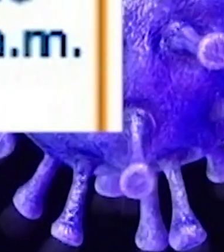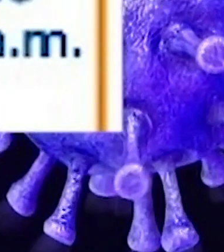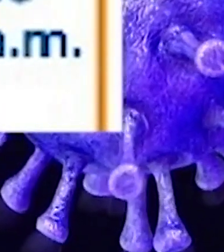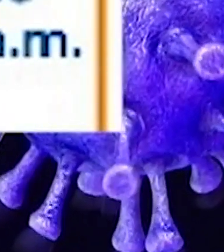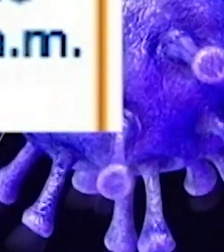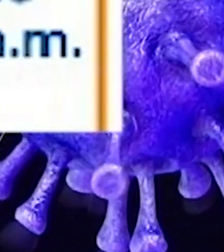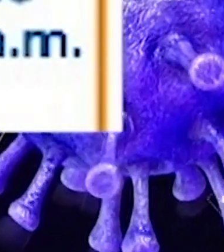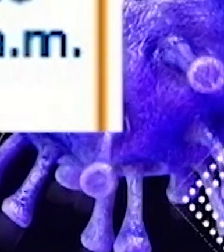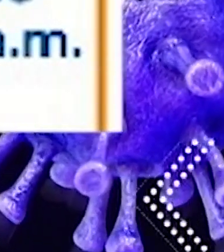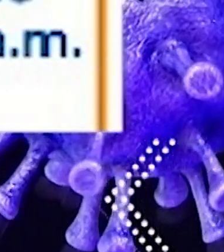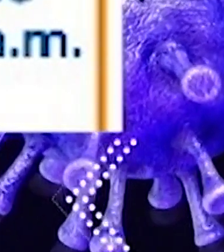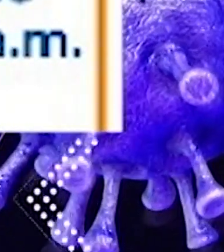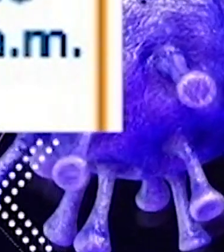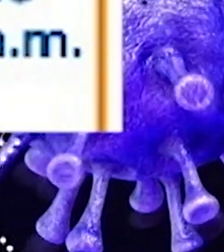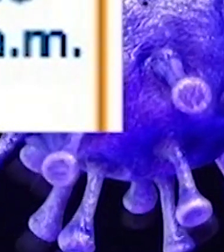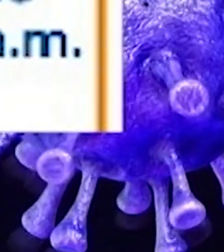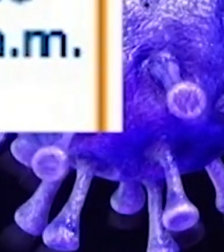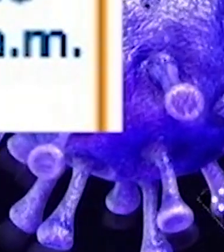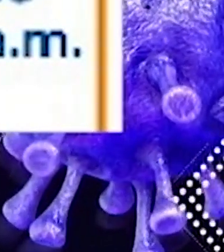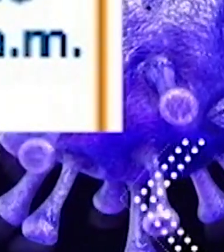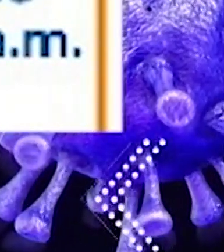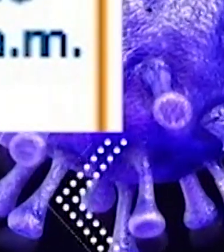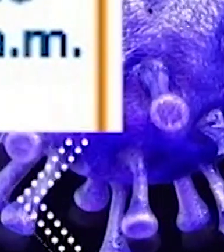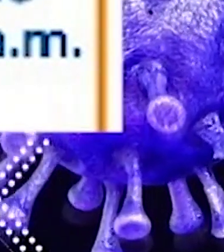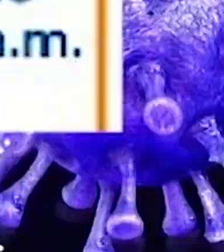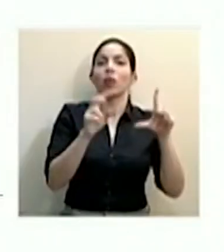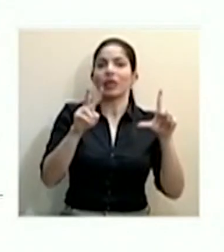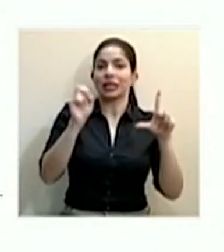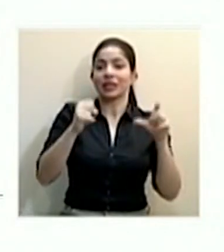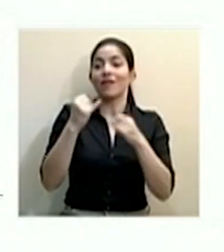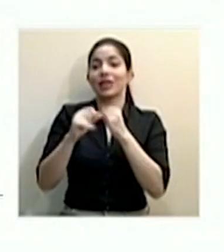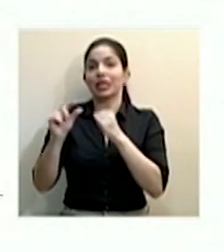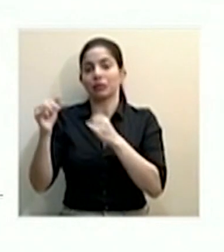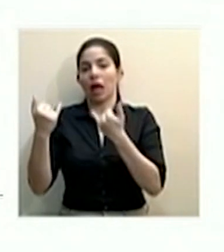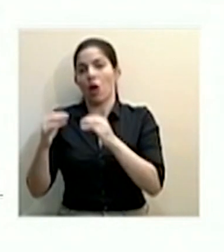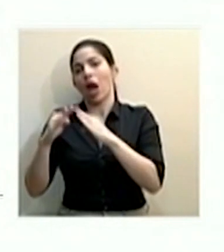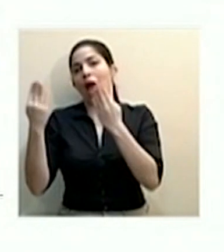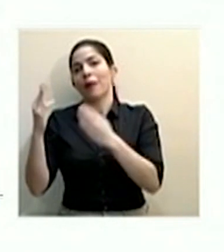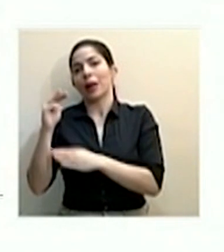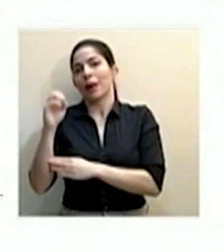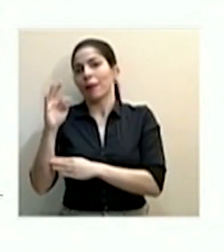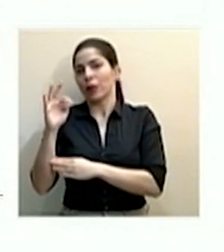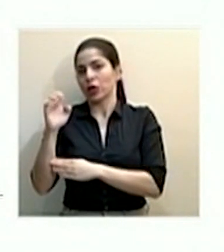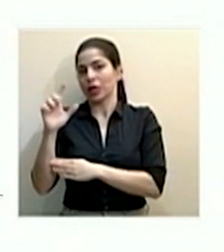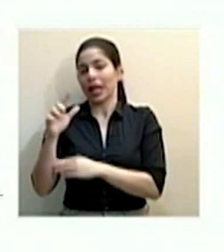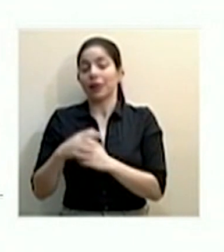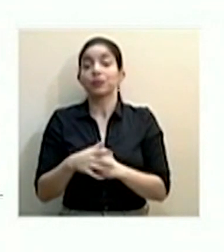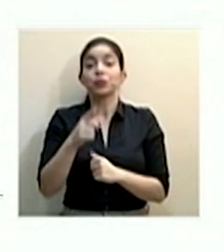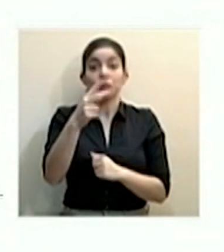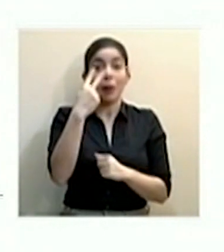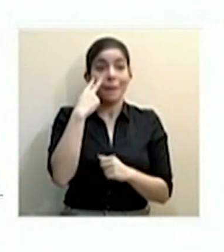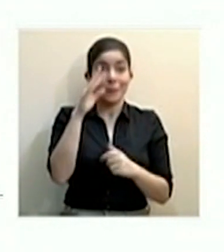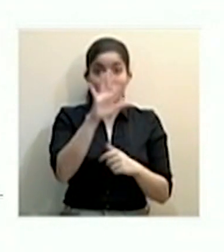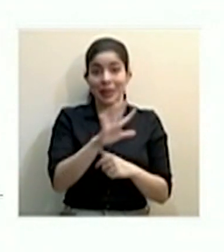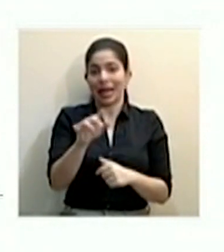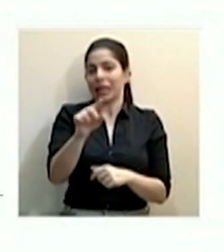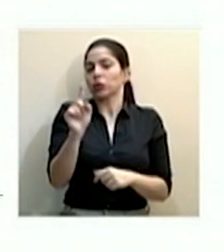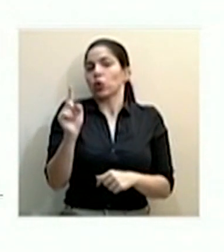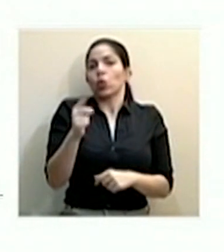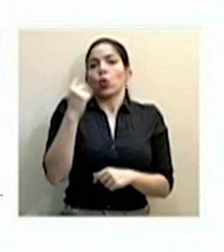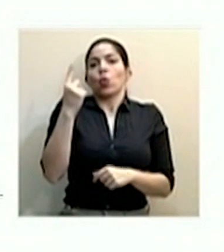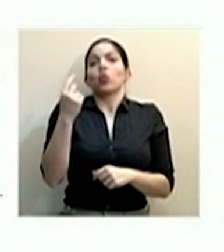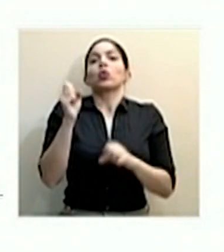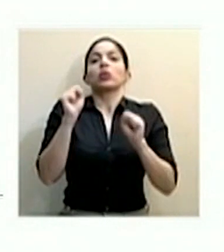entre semanas se abrirán las playas de 5 a 8 de la mañana. Eso que ustedes ven ahí es lo único que